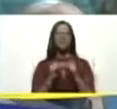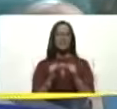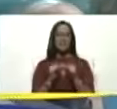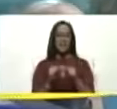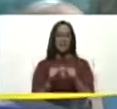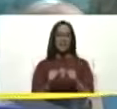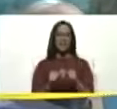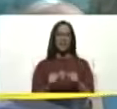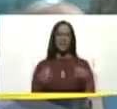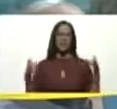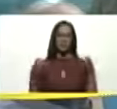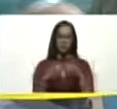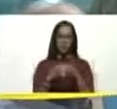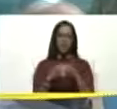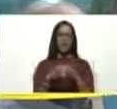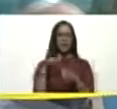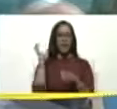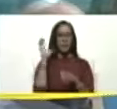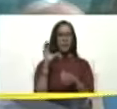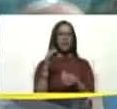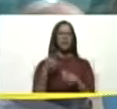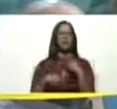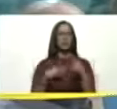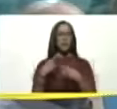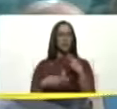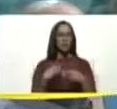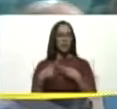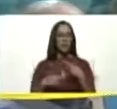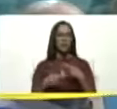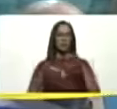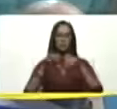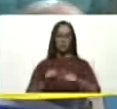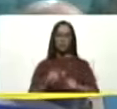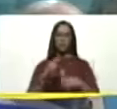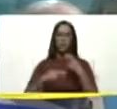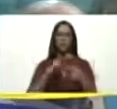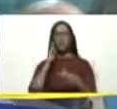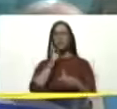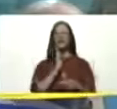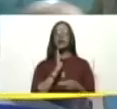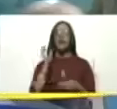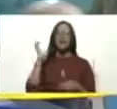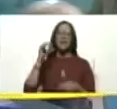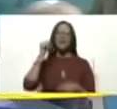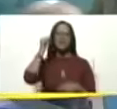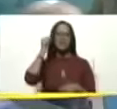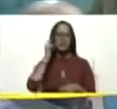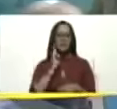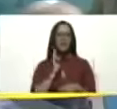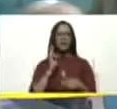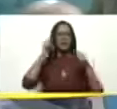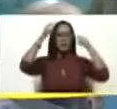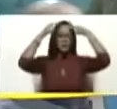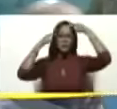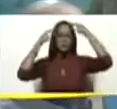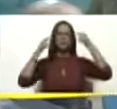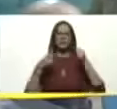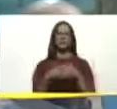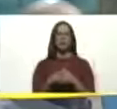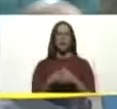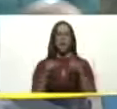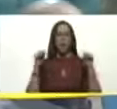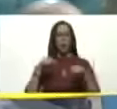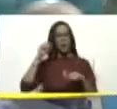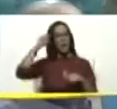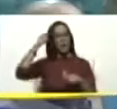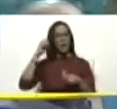avanzando en consolidar el país revolucionario, consolidar la revolución bolivariana, el país de Chávez, de Bolívar. Hoy me acuerdo,